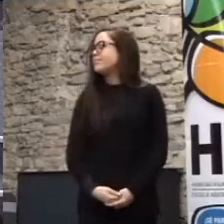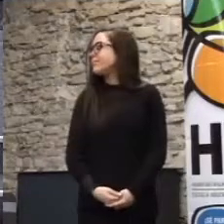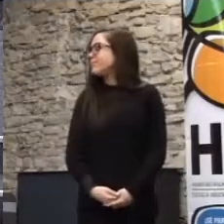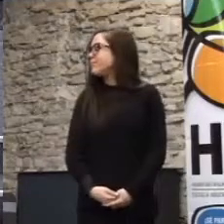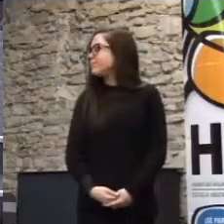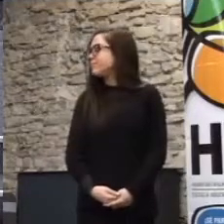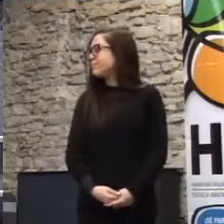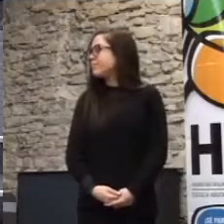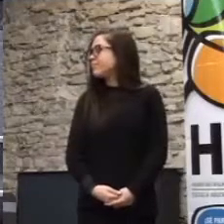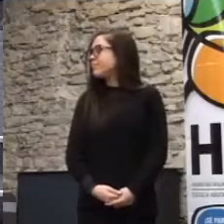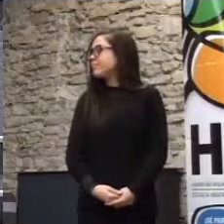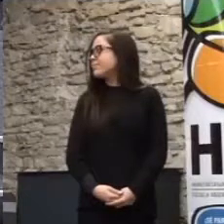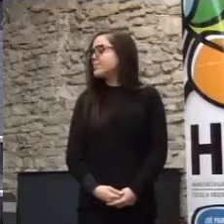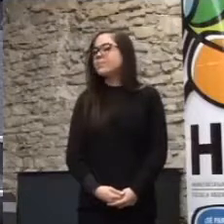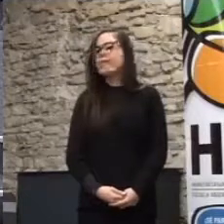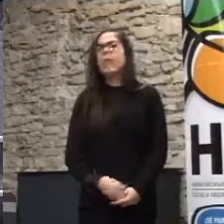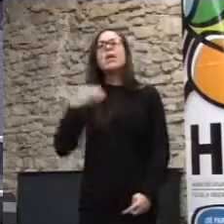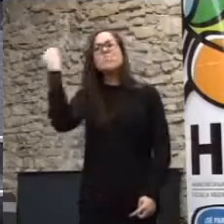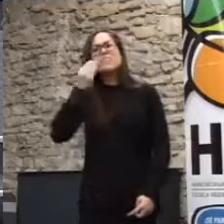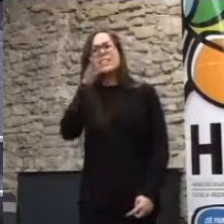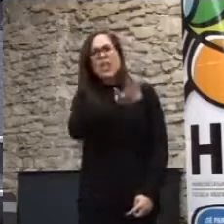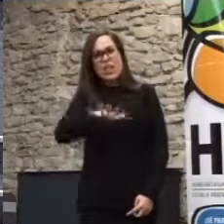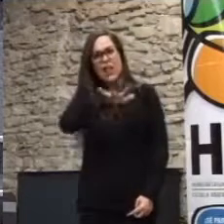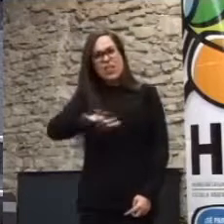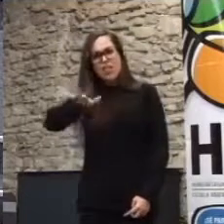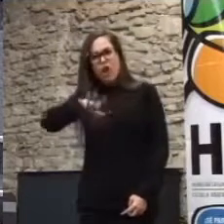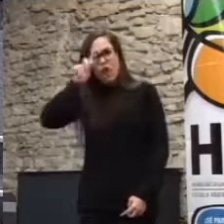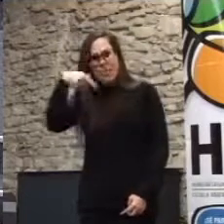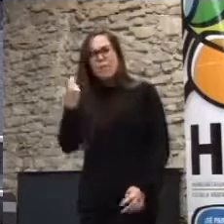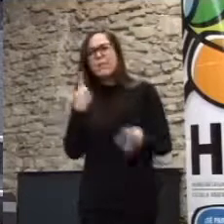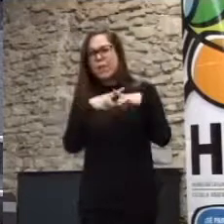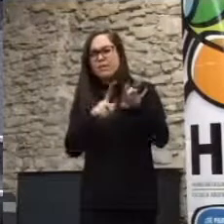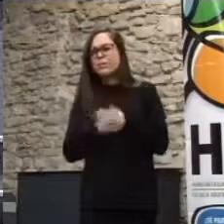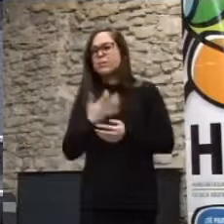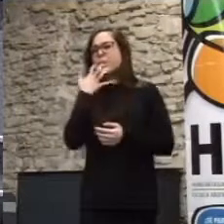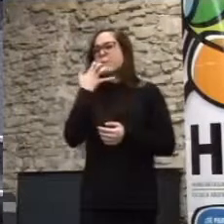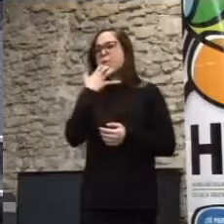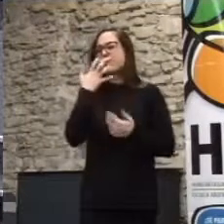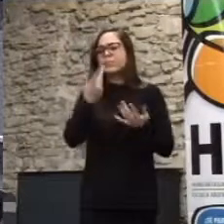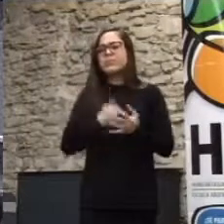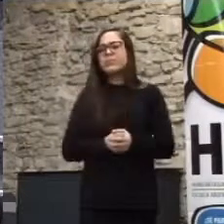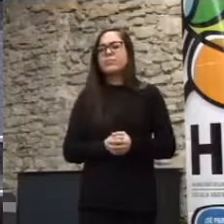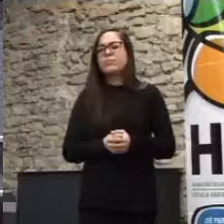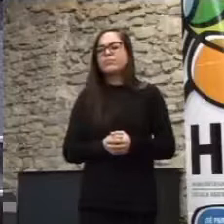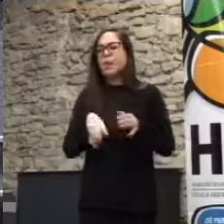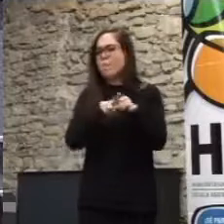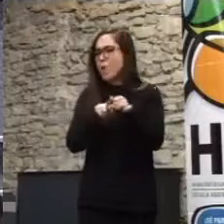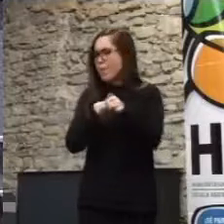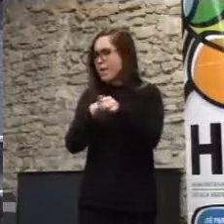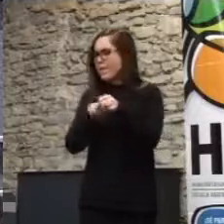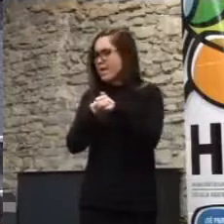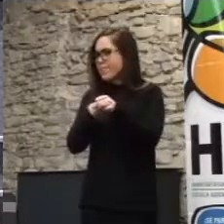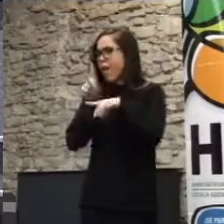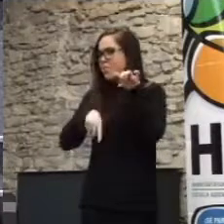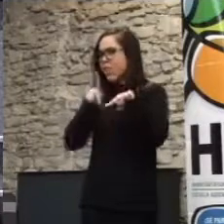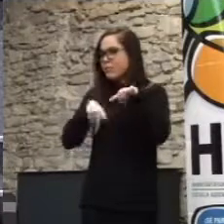alguna forma el territorio condiciona, ¿no? El hecho de no ser una provincia, como puedan ser la, comentabais, ¿no? El tema del territorio es otra